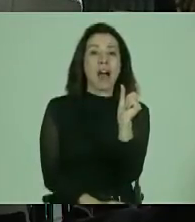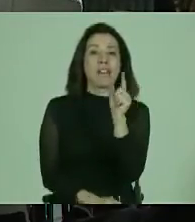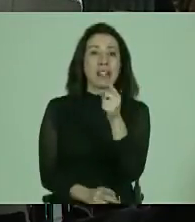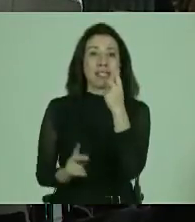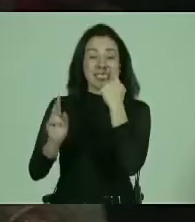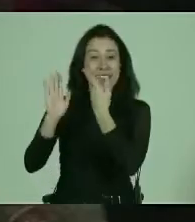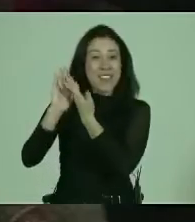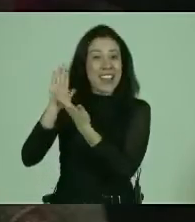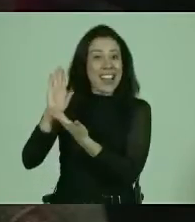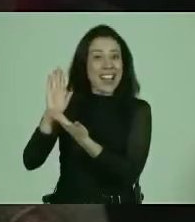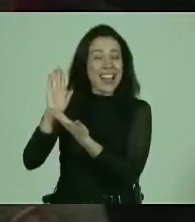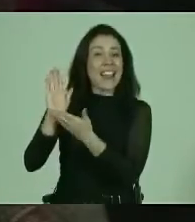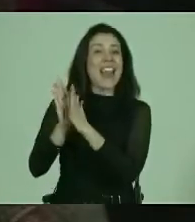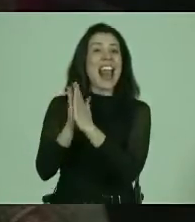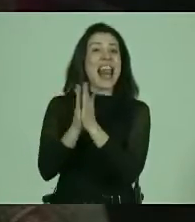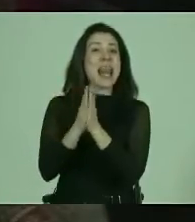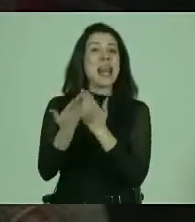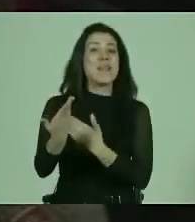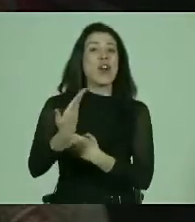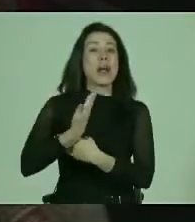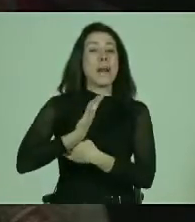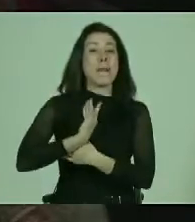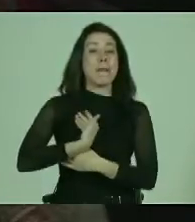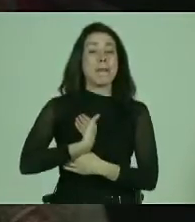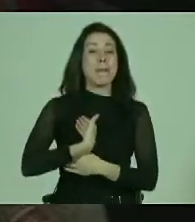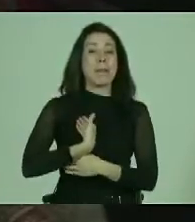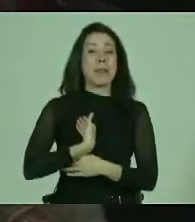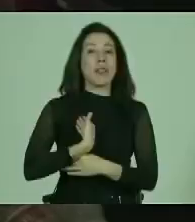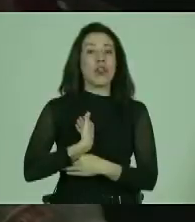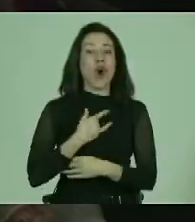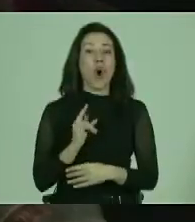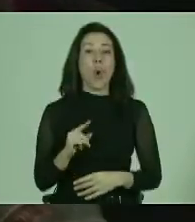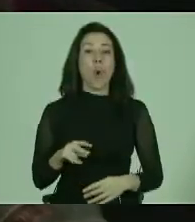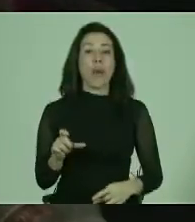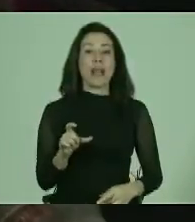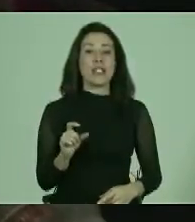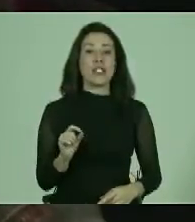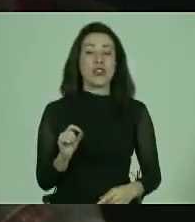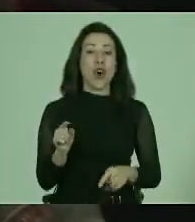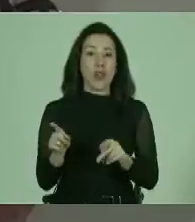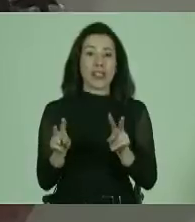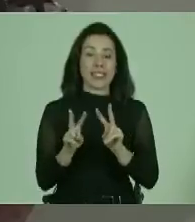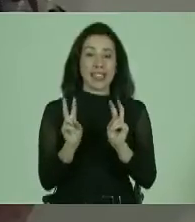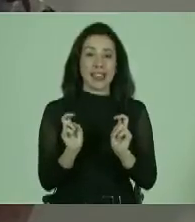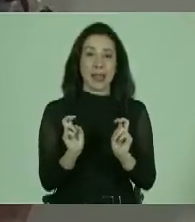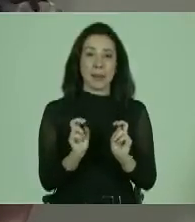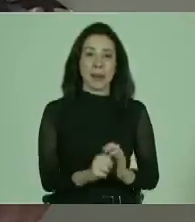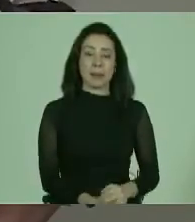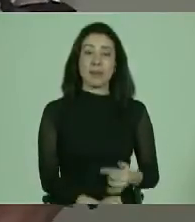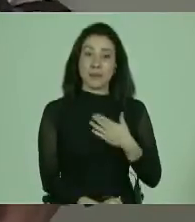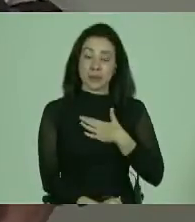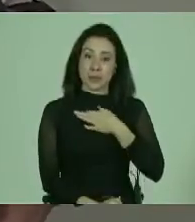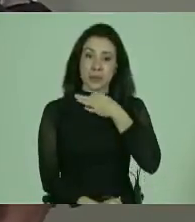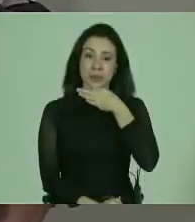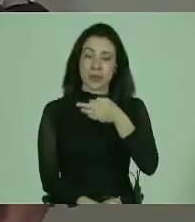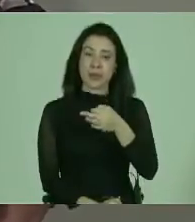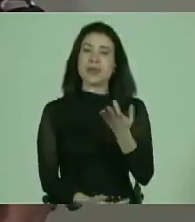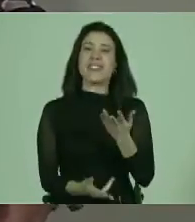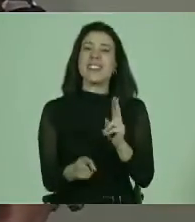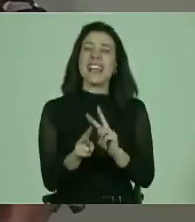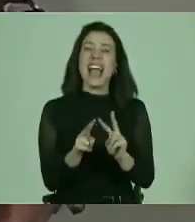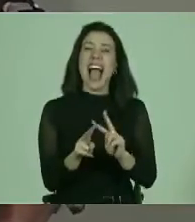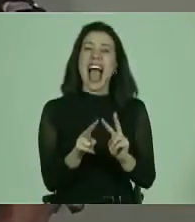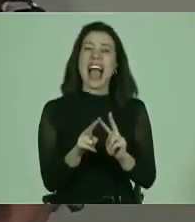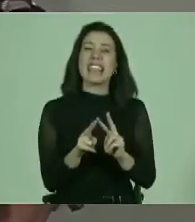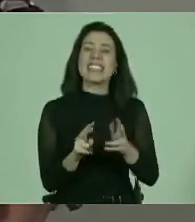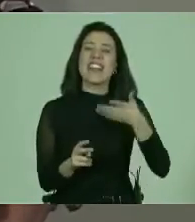carátula del libro que nos pidió la la unesco sobre sistema les quería decir que es lo que hace la